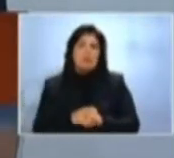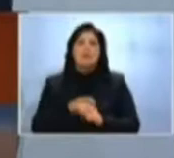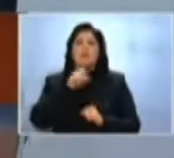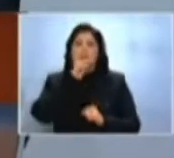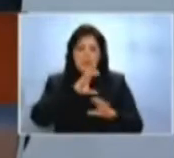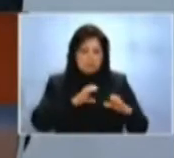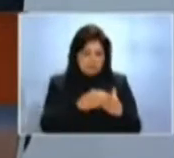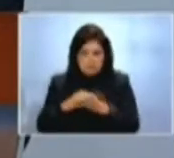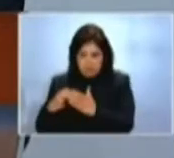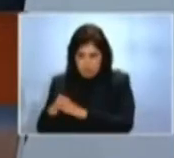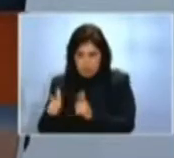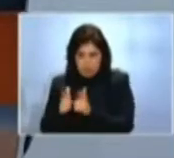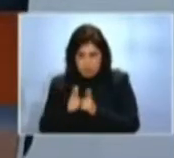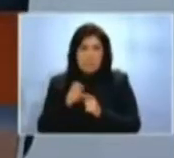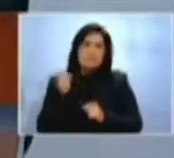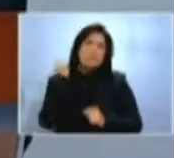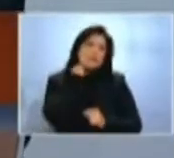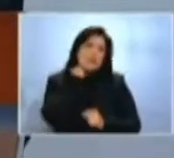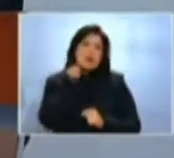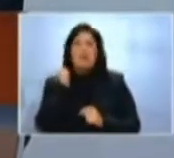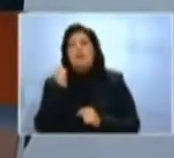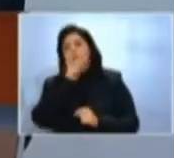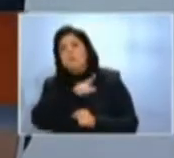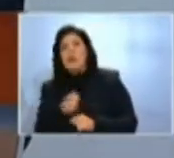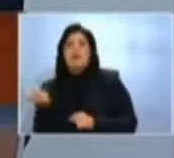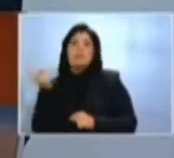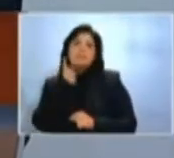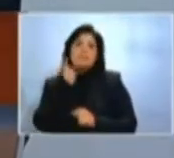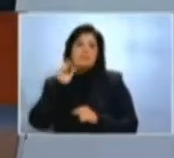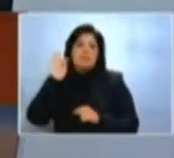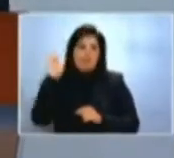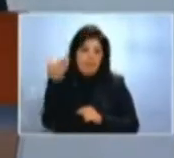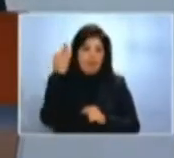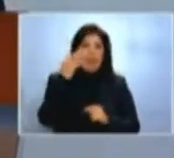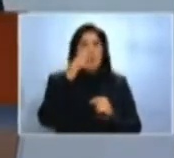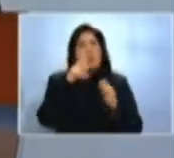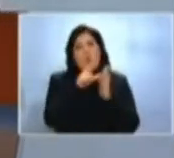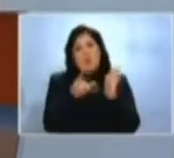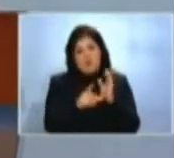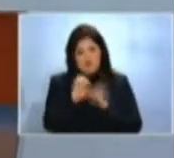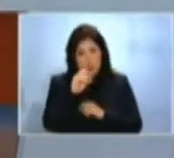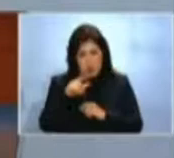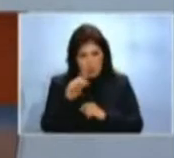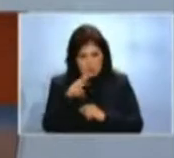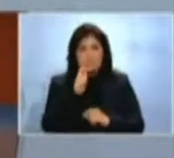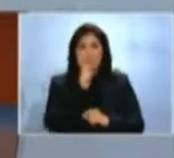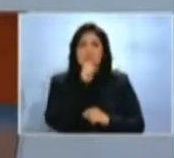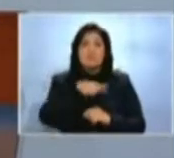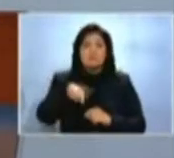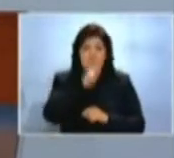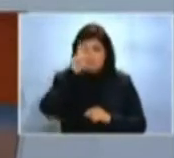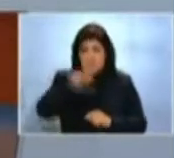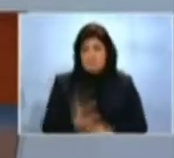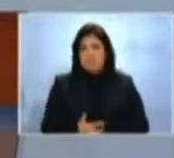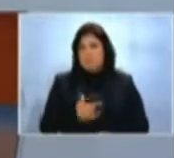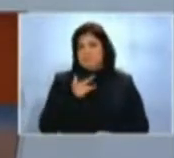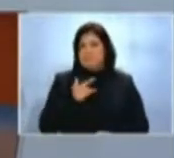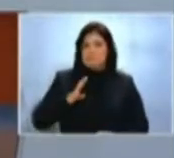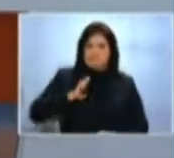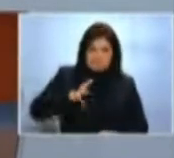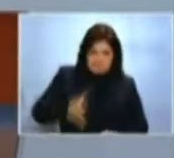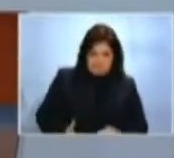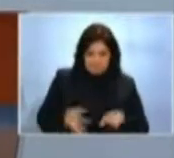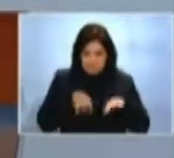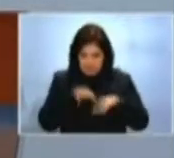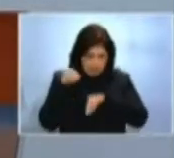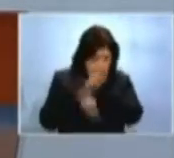bueno, también había de todo en las redes sociales, a favor, en contra, porque decían, bueno, ahorita todos están bien indignados, pero cuando están